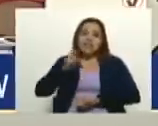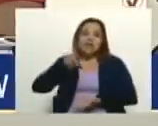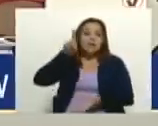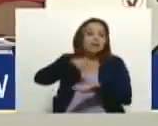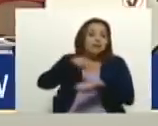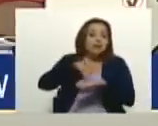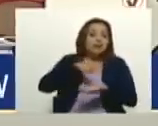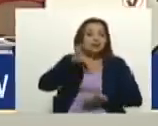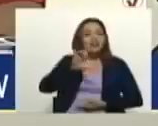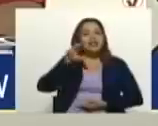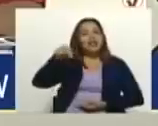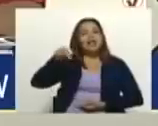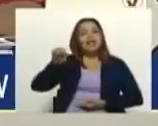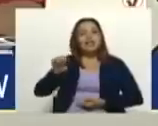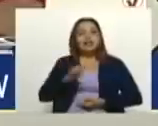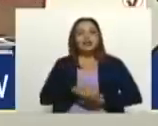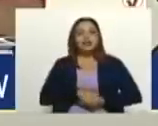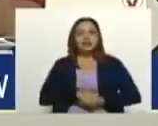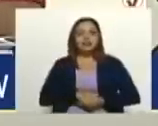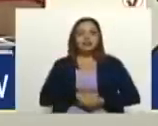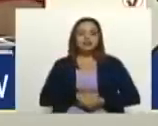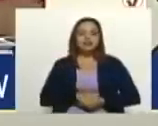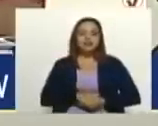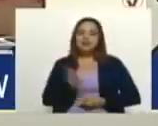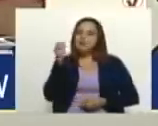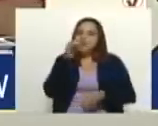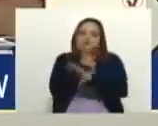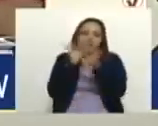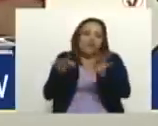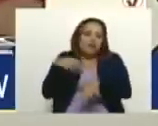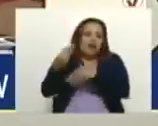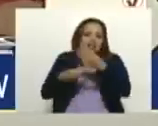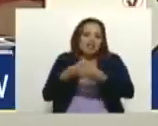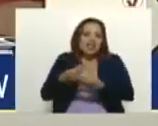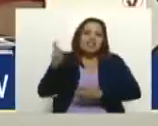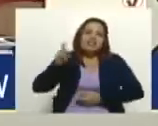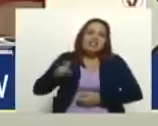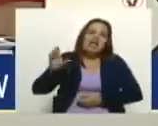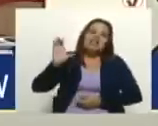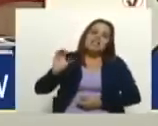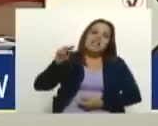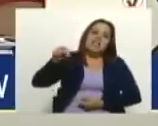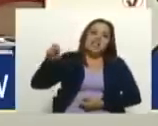CNE. No hay forma de hacerla sin la participación del CNE.